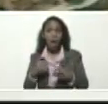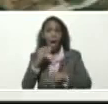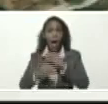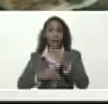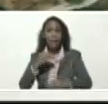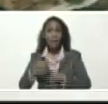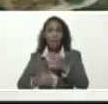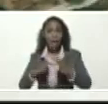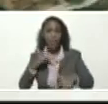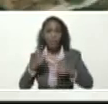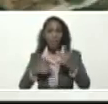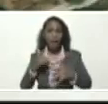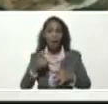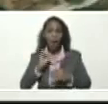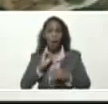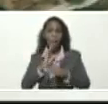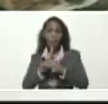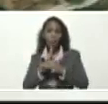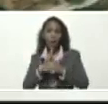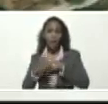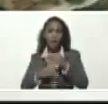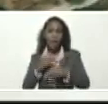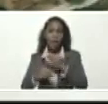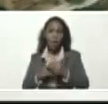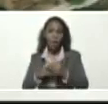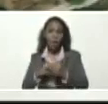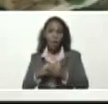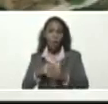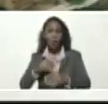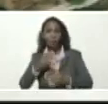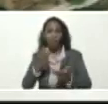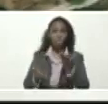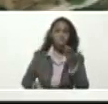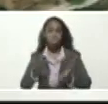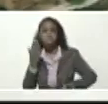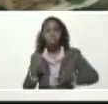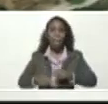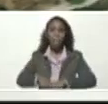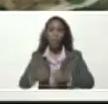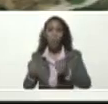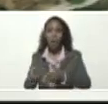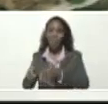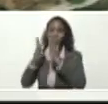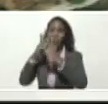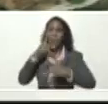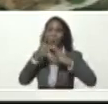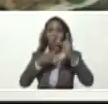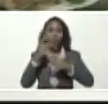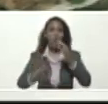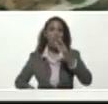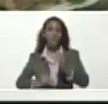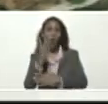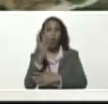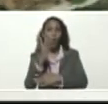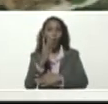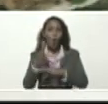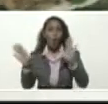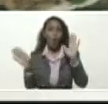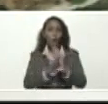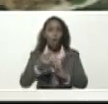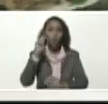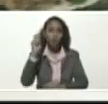acto o abstenerse de hacerlo, desestabilizar gravemente y destruir las estructuras políticas, fundamentales,